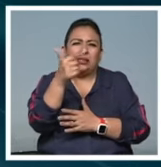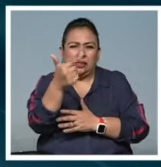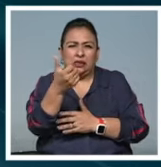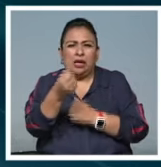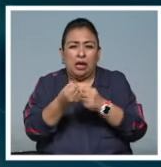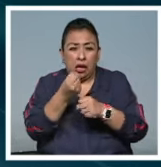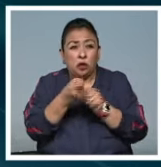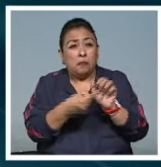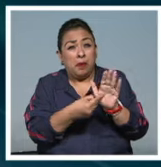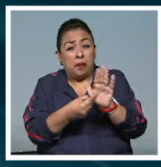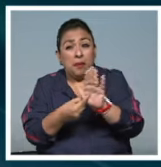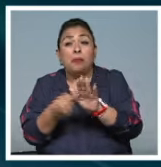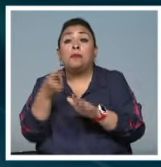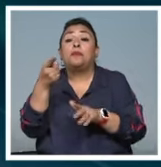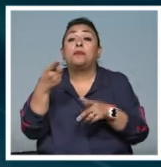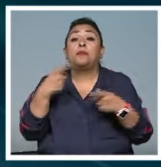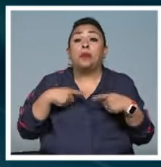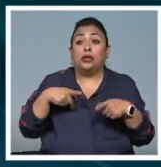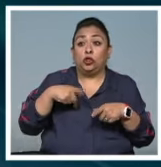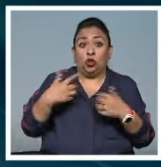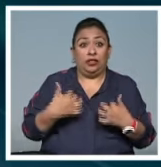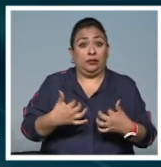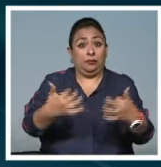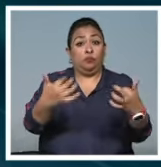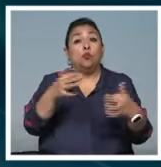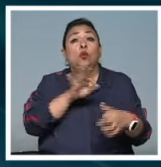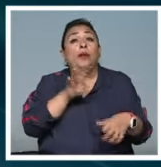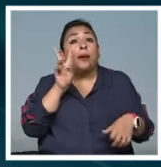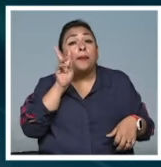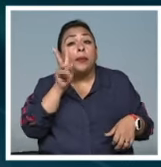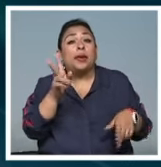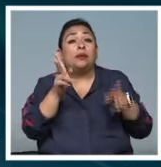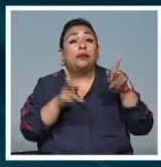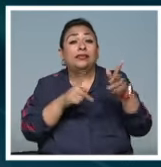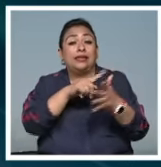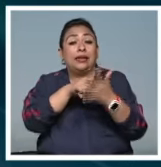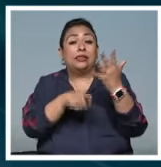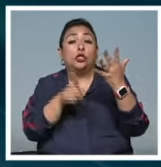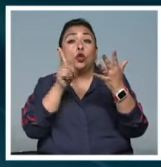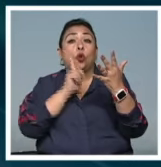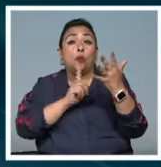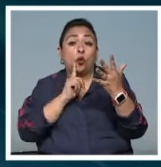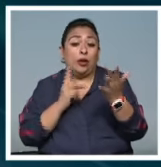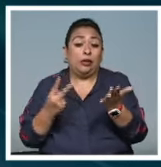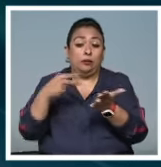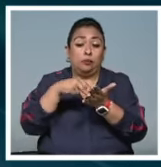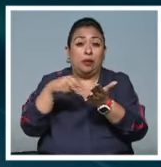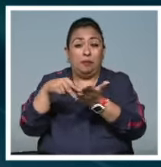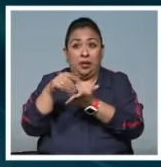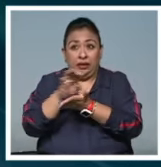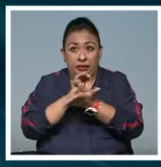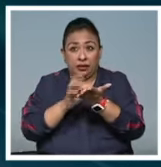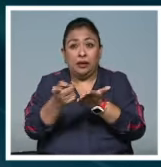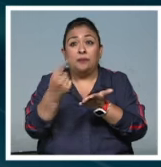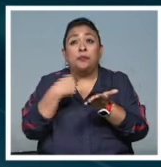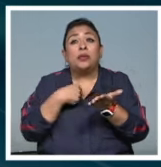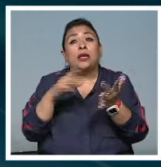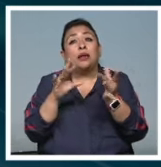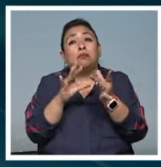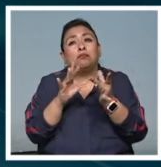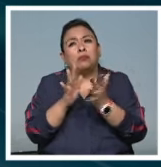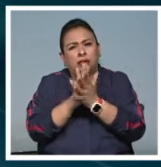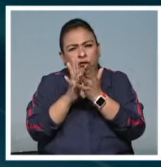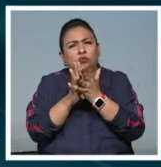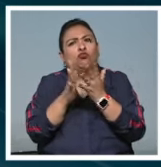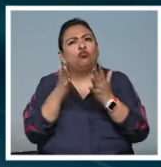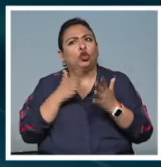años. El interés es que el público pueda ver, visitar a estas cinco mujeres que están en escena, que nos van a participar de